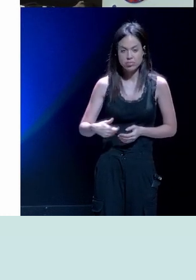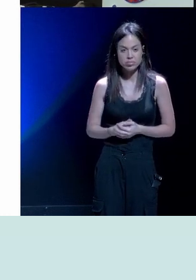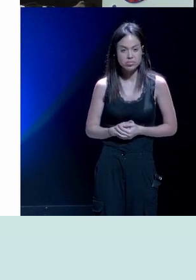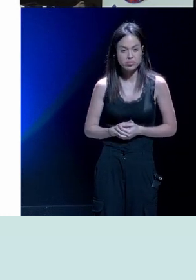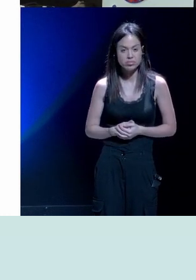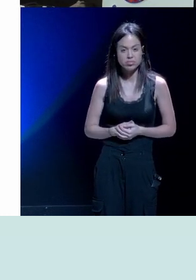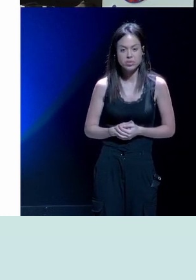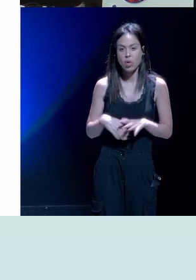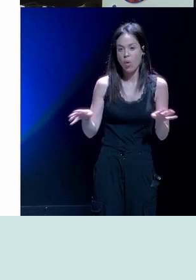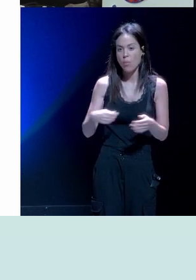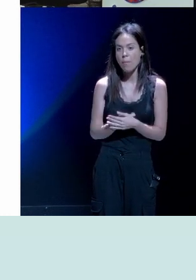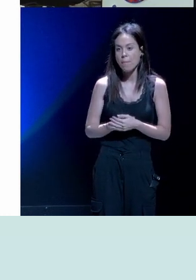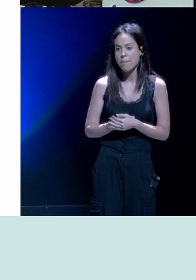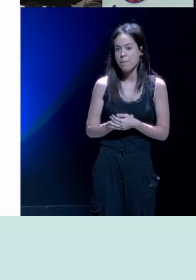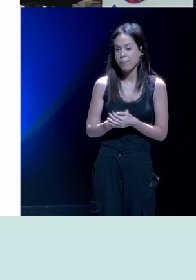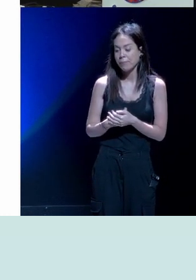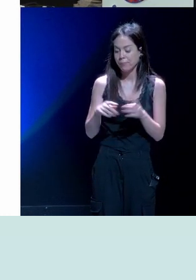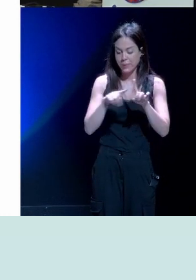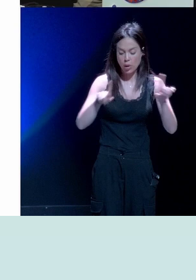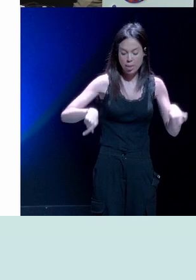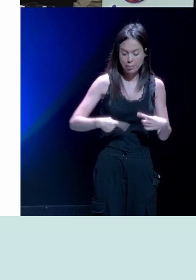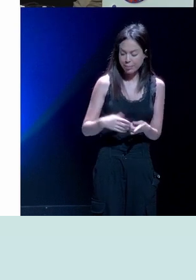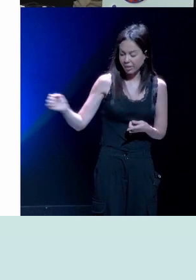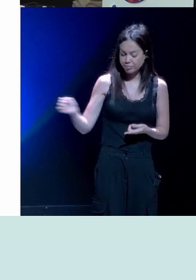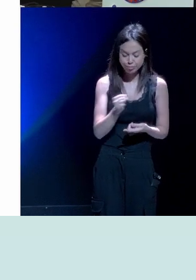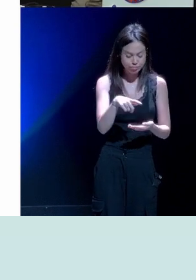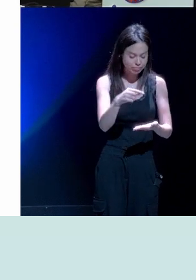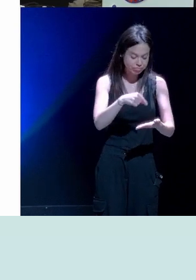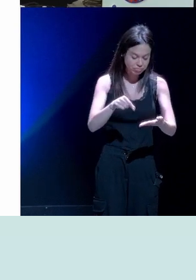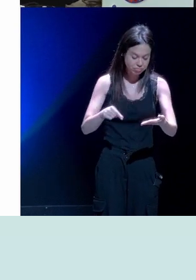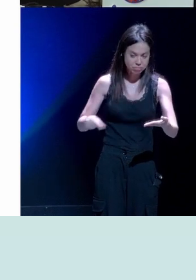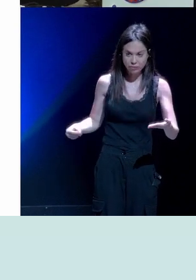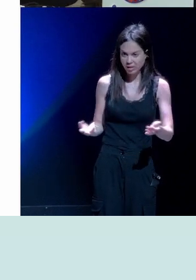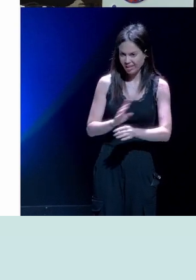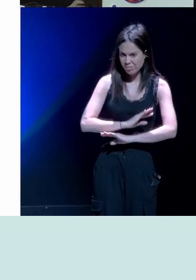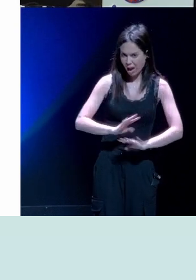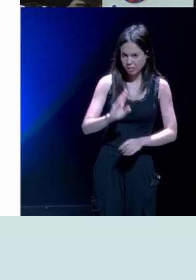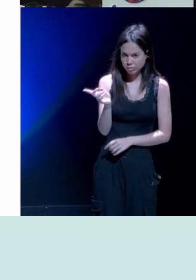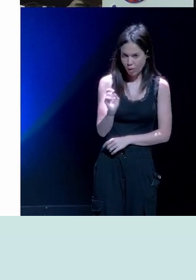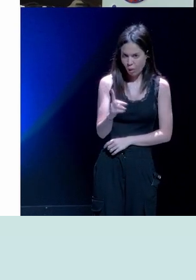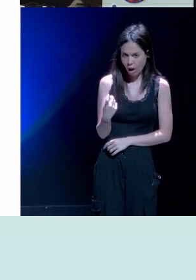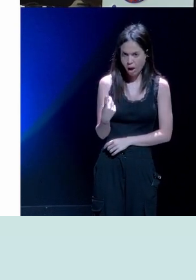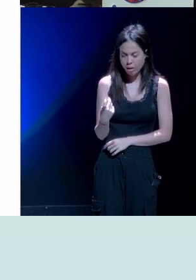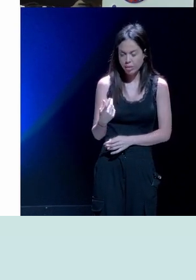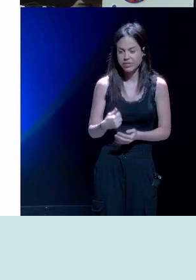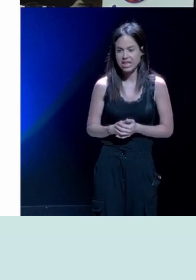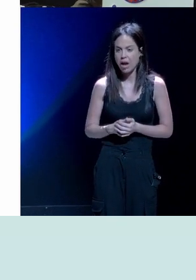diferentes prestaciones en casillas del tipo que sea. Intervenir o no